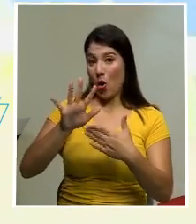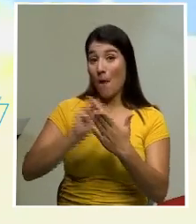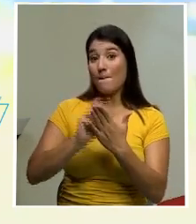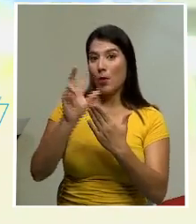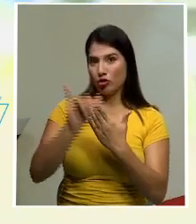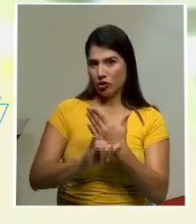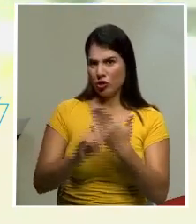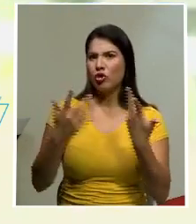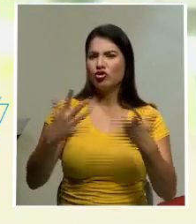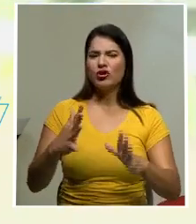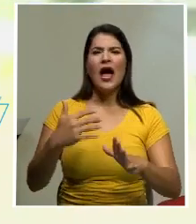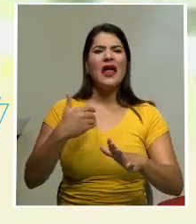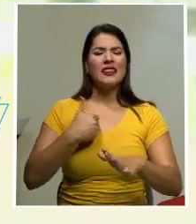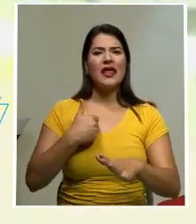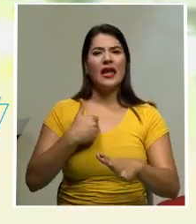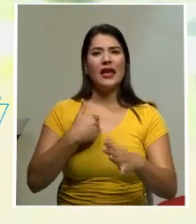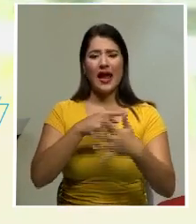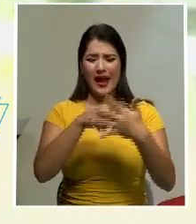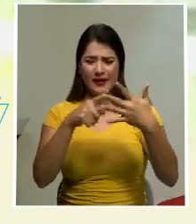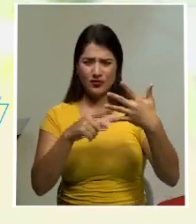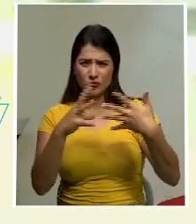un